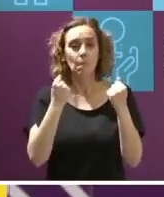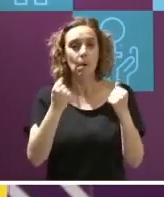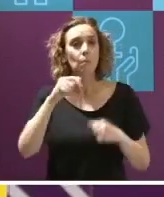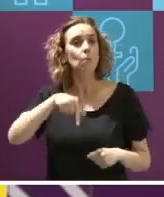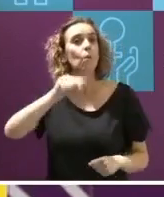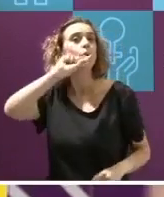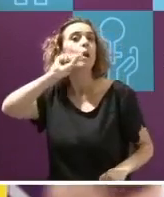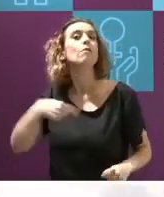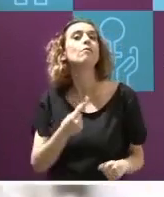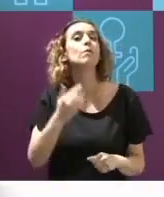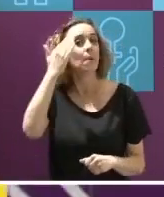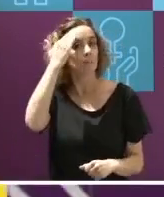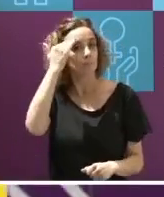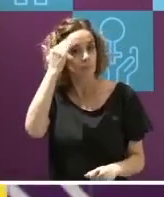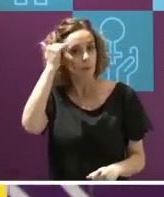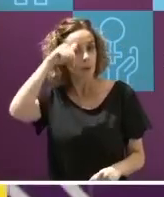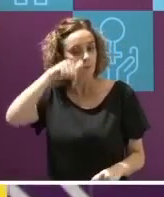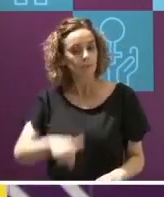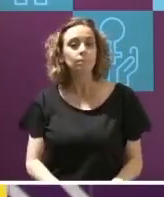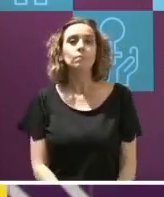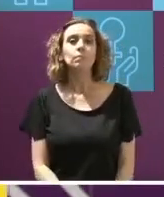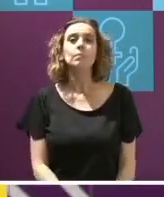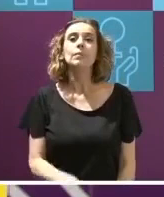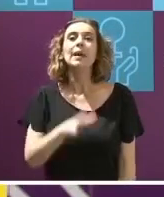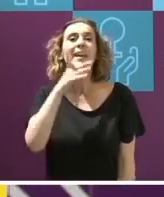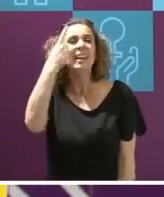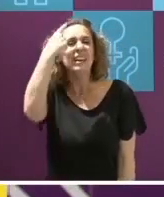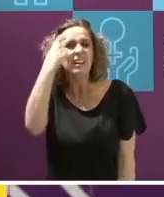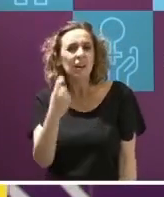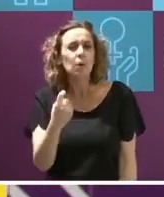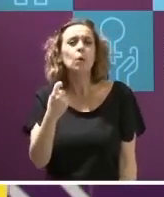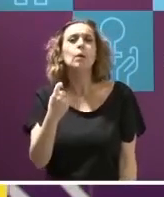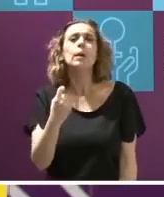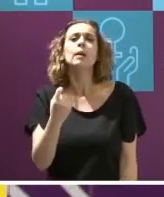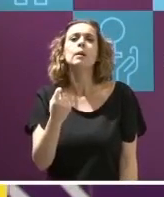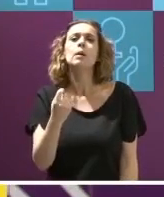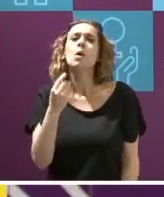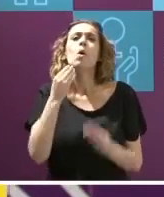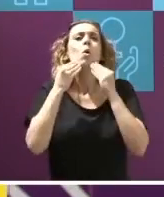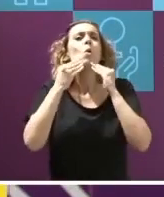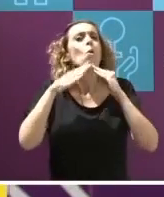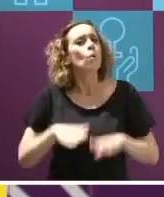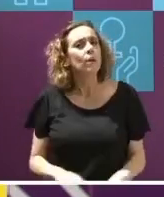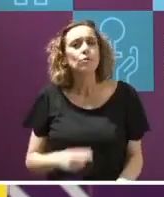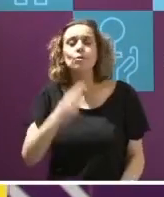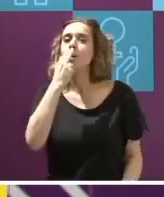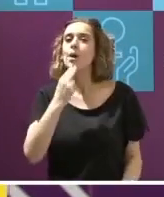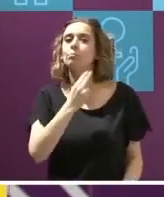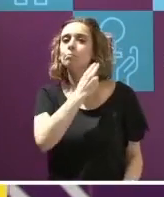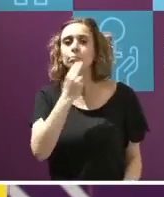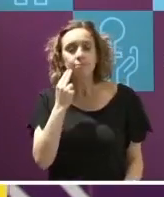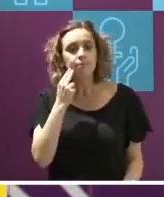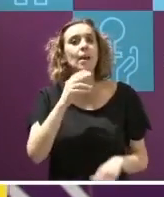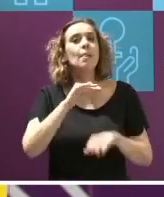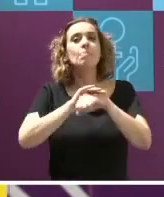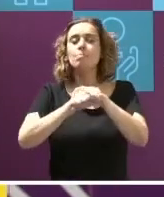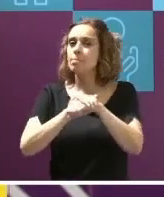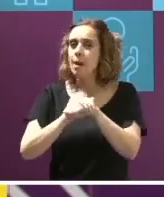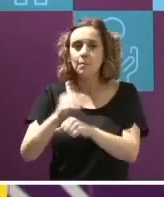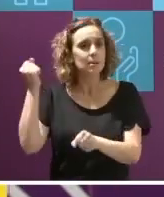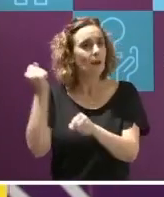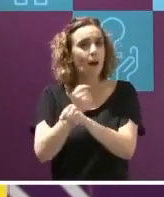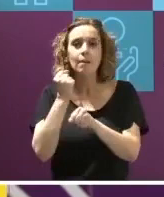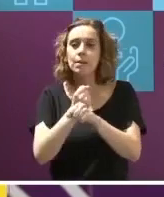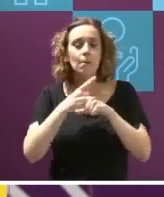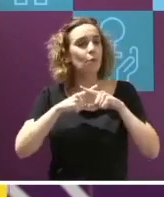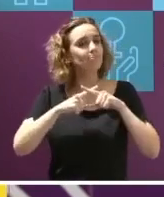este memorando. Y quisiera recordar por ello que nos precede una historia comprometida, una senda de amistad y de trabajo